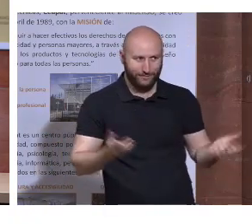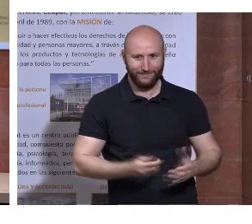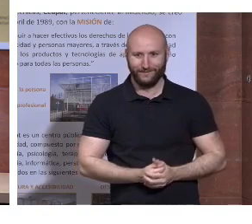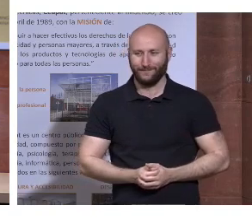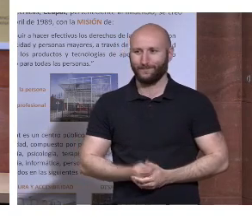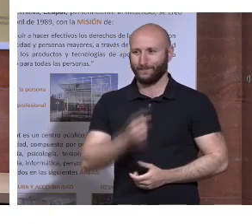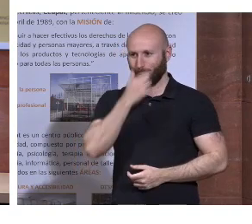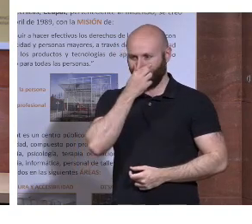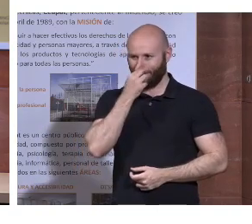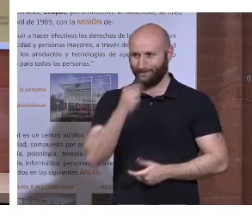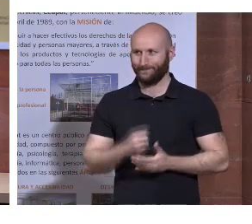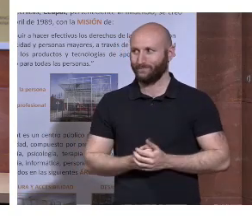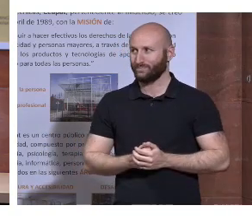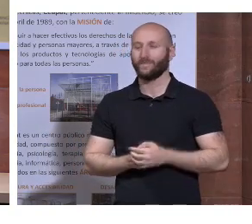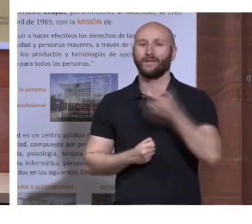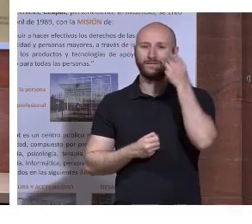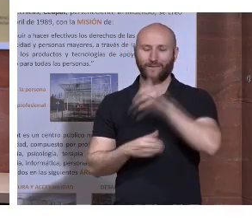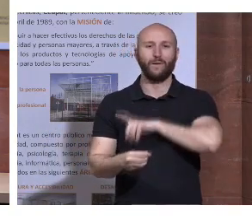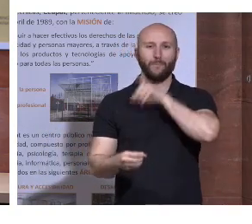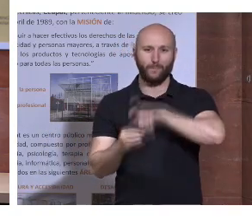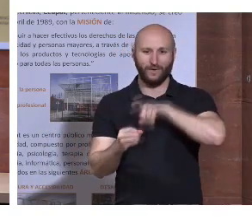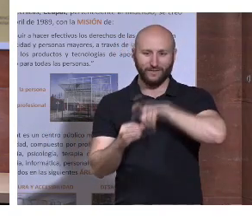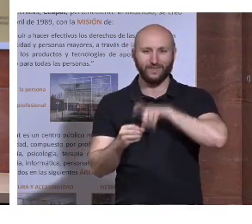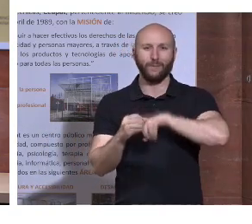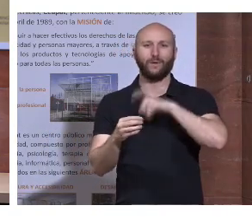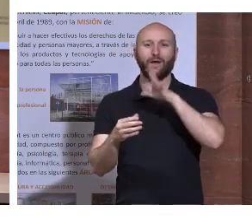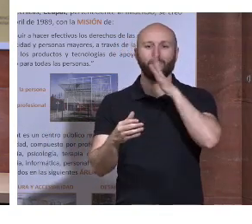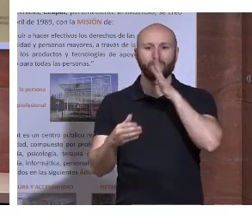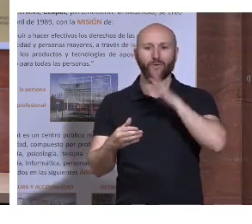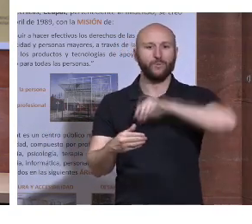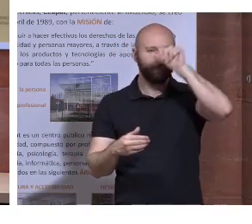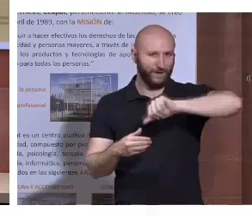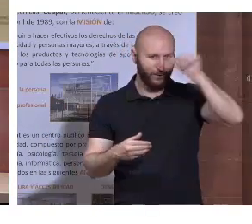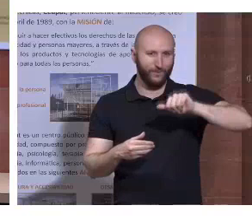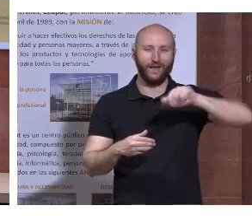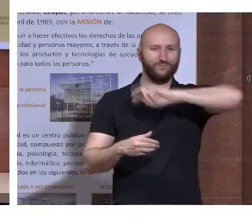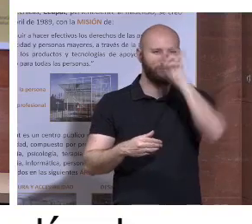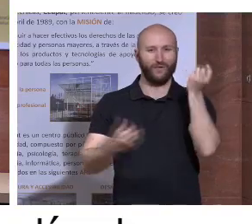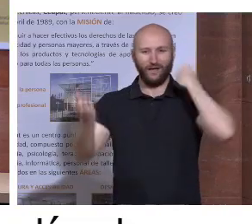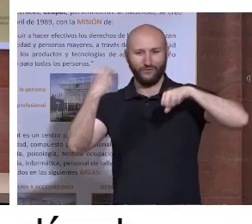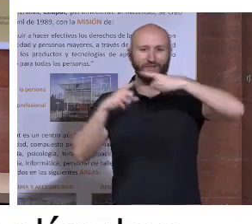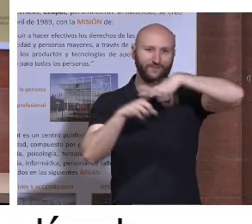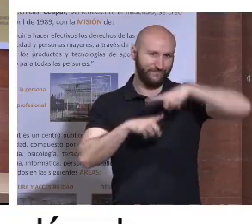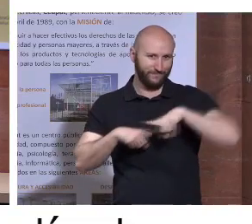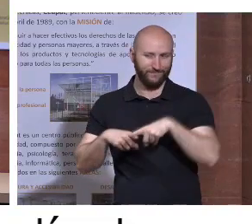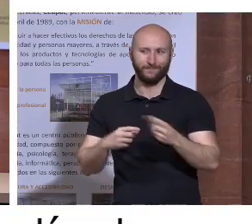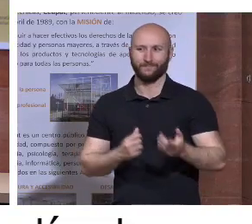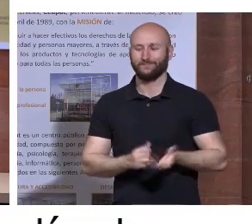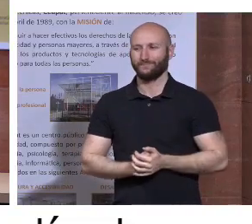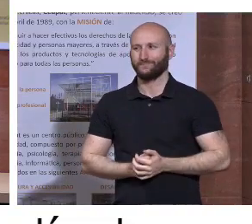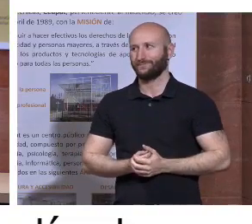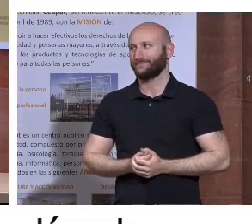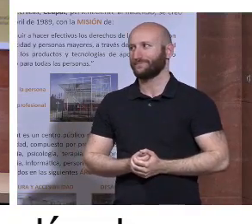Vale. Y bueno, luego también participo en películas con Exceso y Pajares. Y bueno, pues... Que eso no